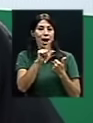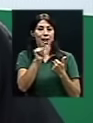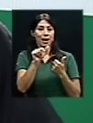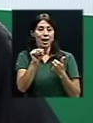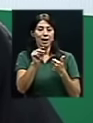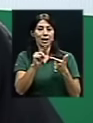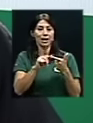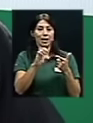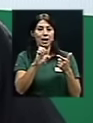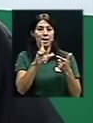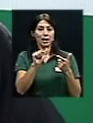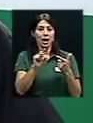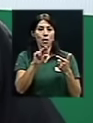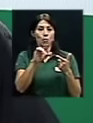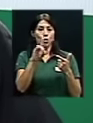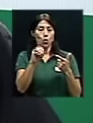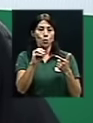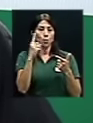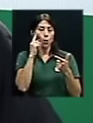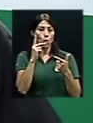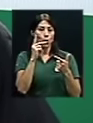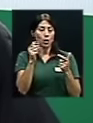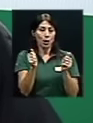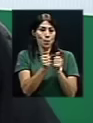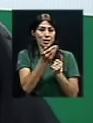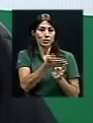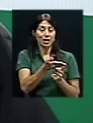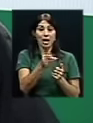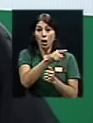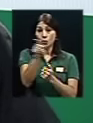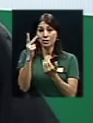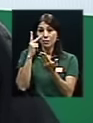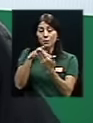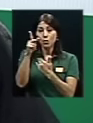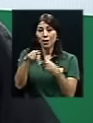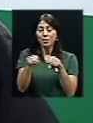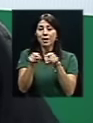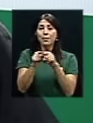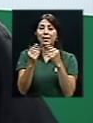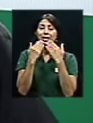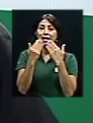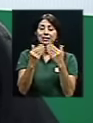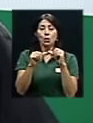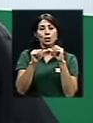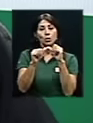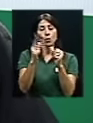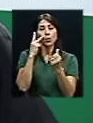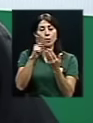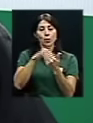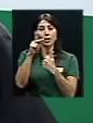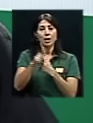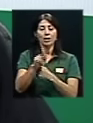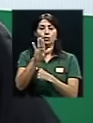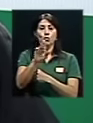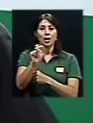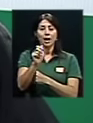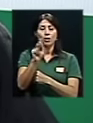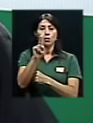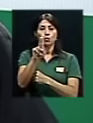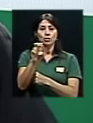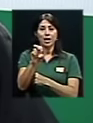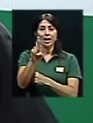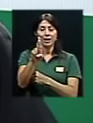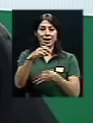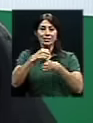por acompañarnos y a los televidentes también por su sintonía. Siga aquí en la programación de su canal UCR,